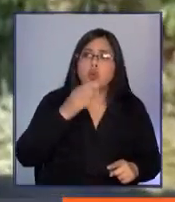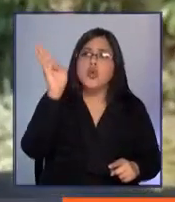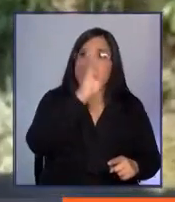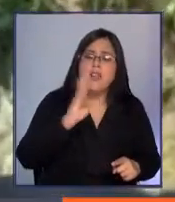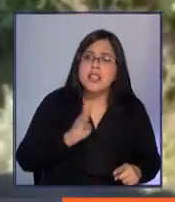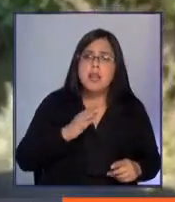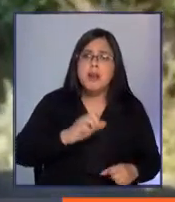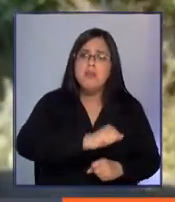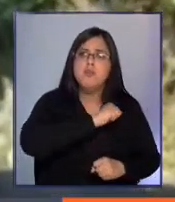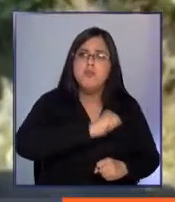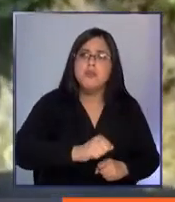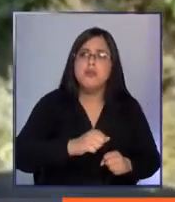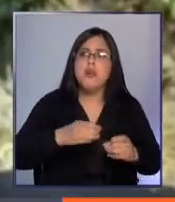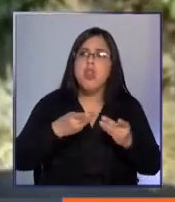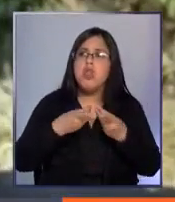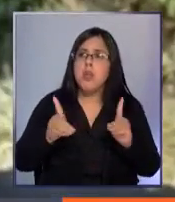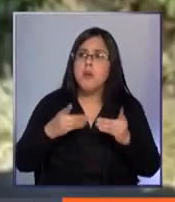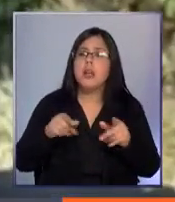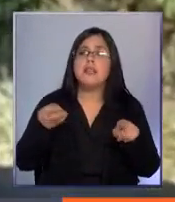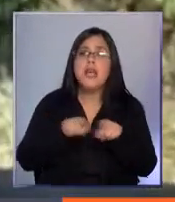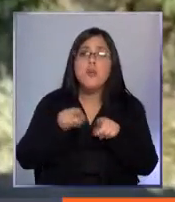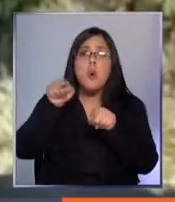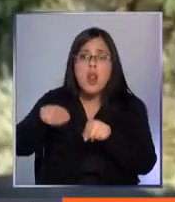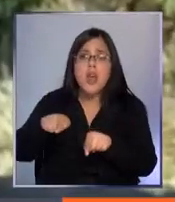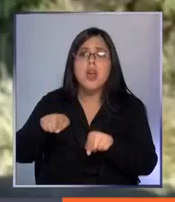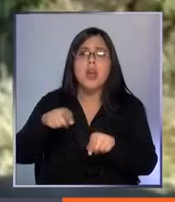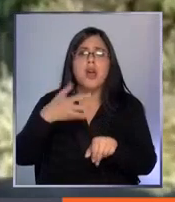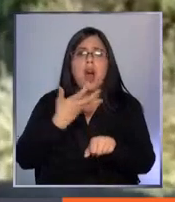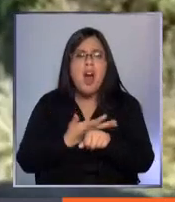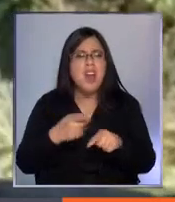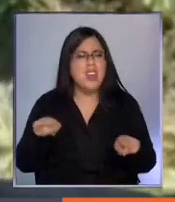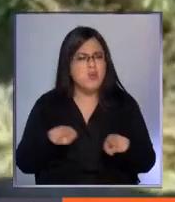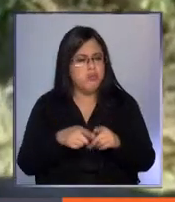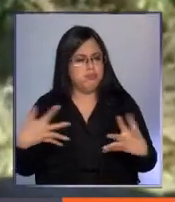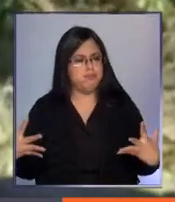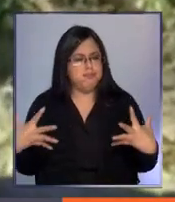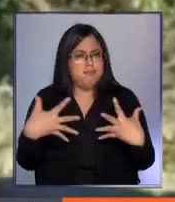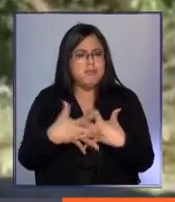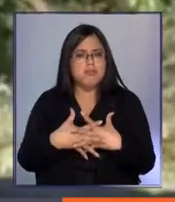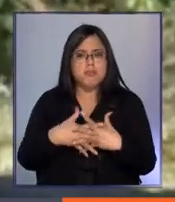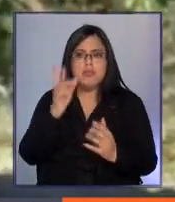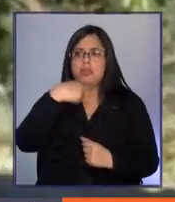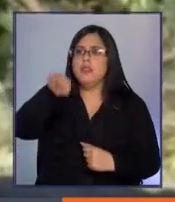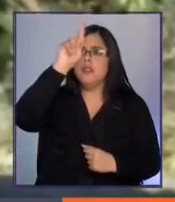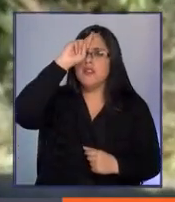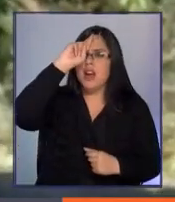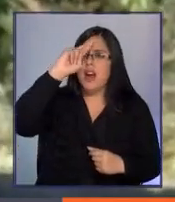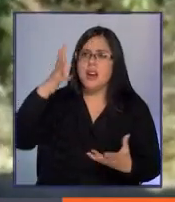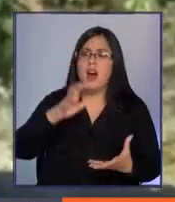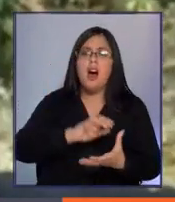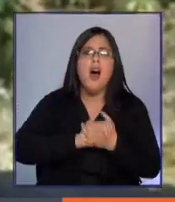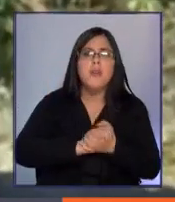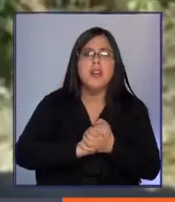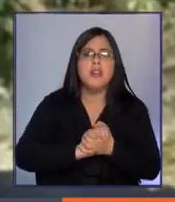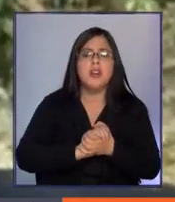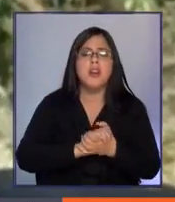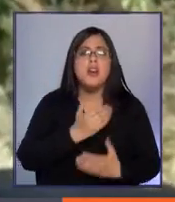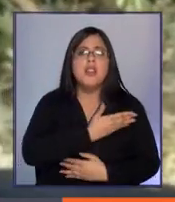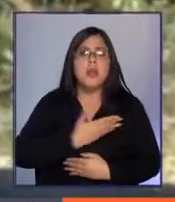es evidente que hay una coincidencia muy extraña de la amistad del presidente